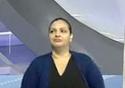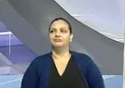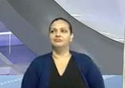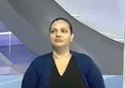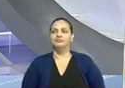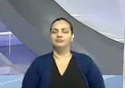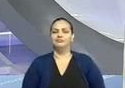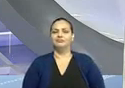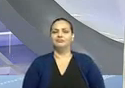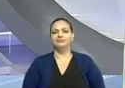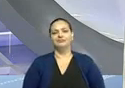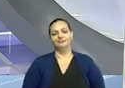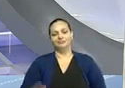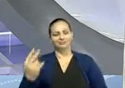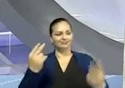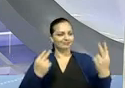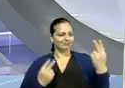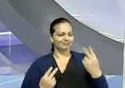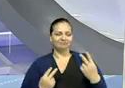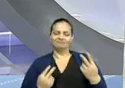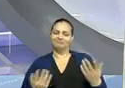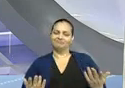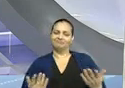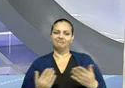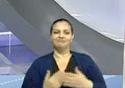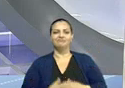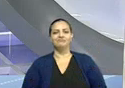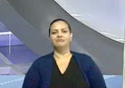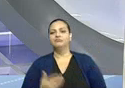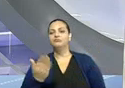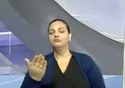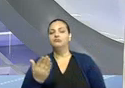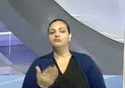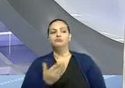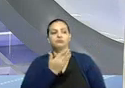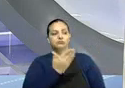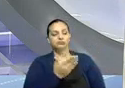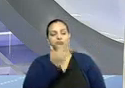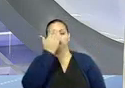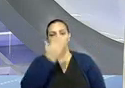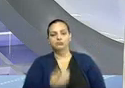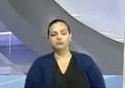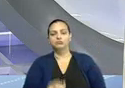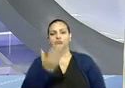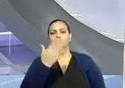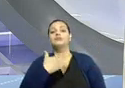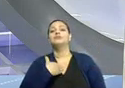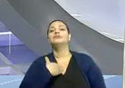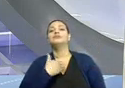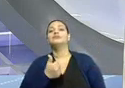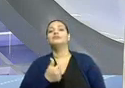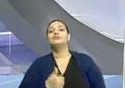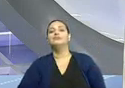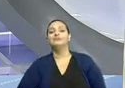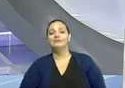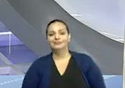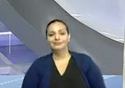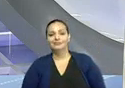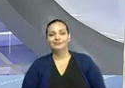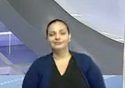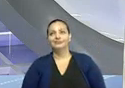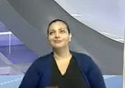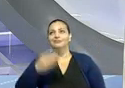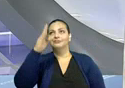Son el reflejo de ustedes, bellas damas. Mi querida Bombón, Luisa, muy buenos días. ¿Cómo les va? Muy bien. Muchas bendiciones.